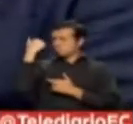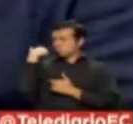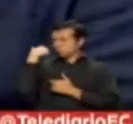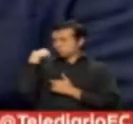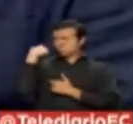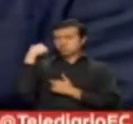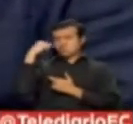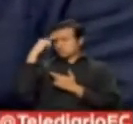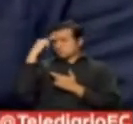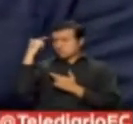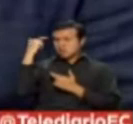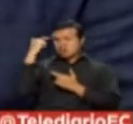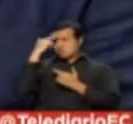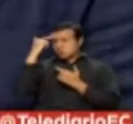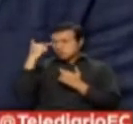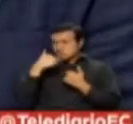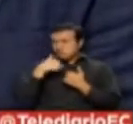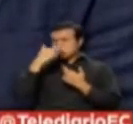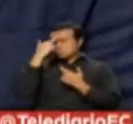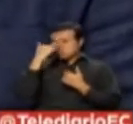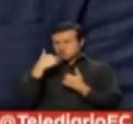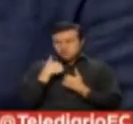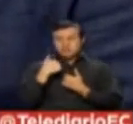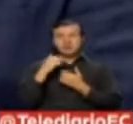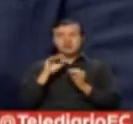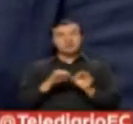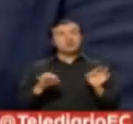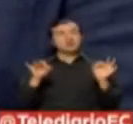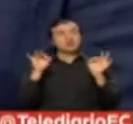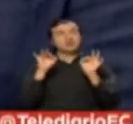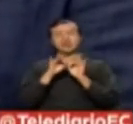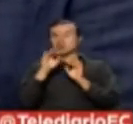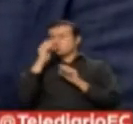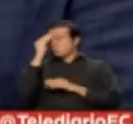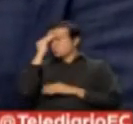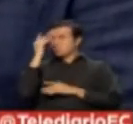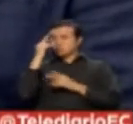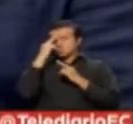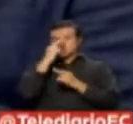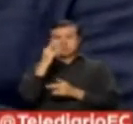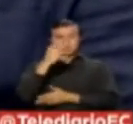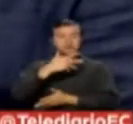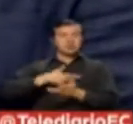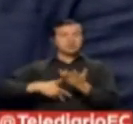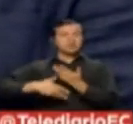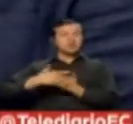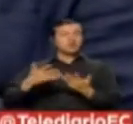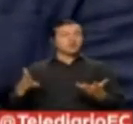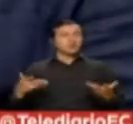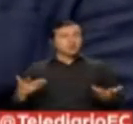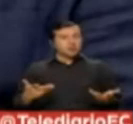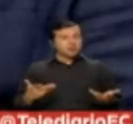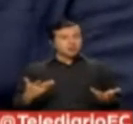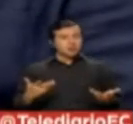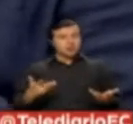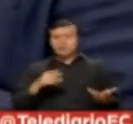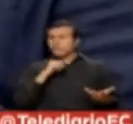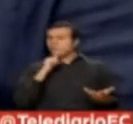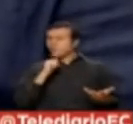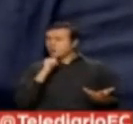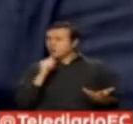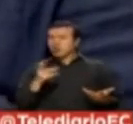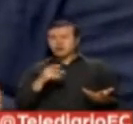verdaderamente activo en un ingrediente dinámico de la educación si esto no pasa por el